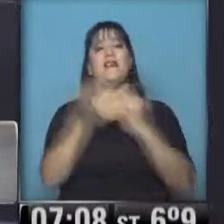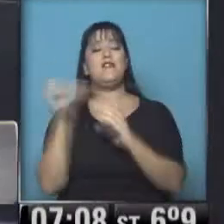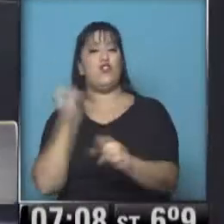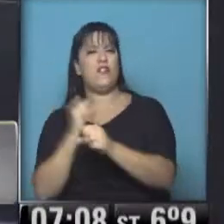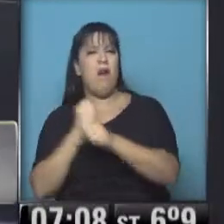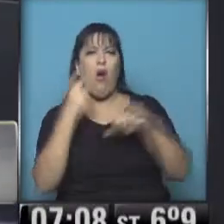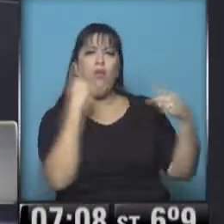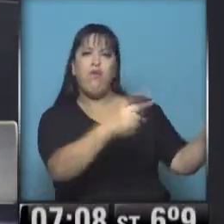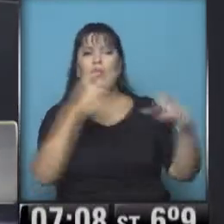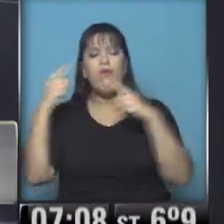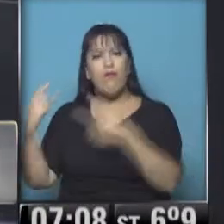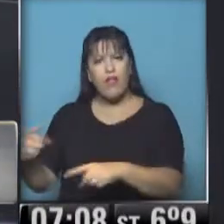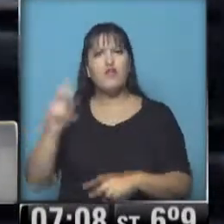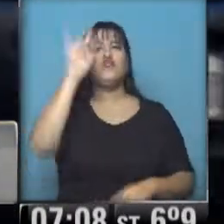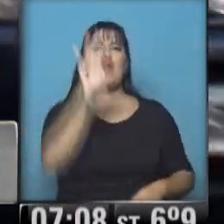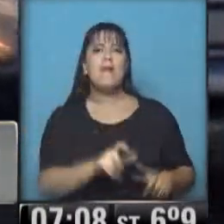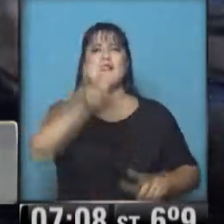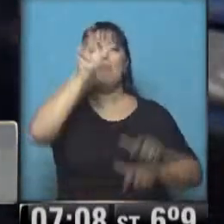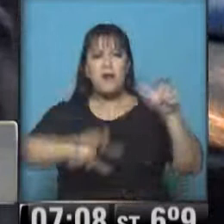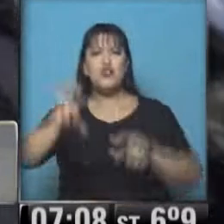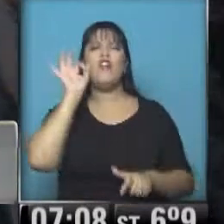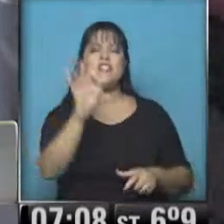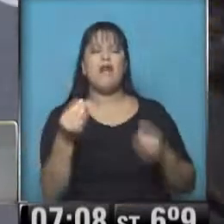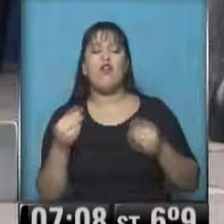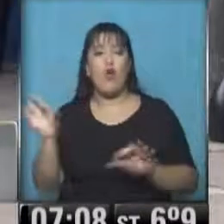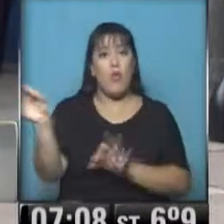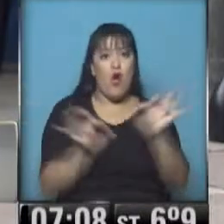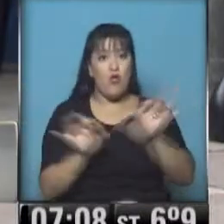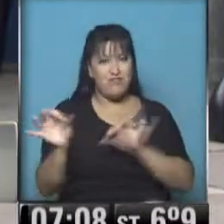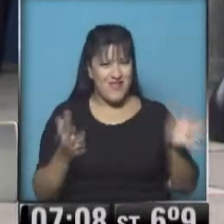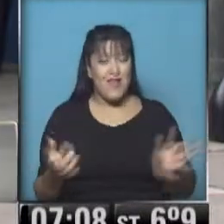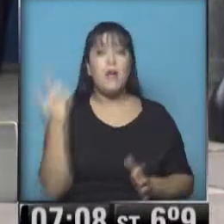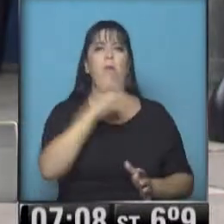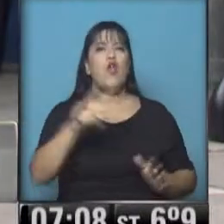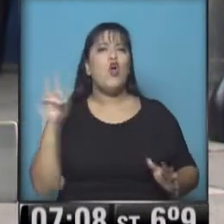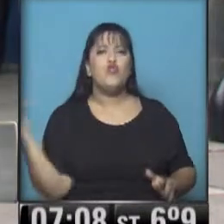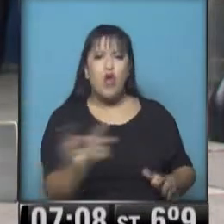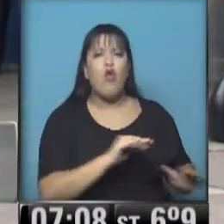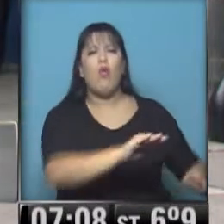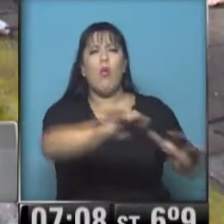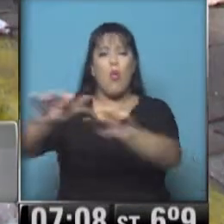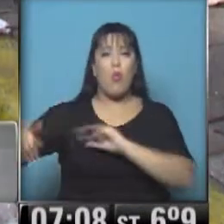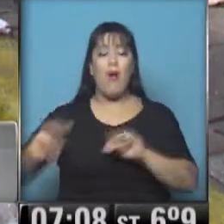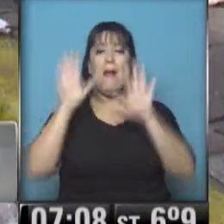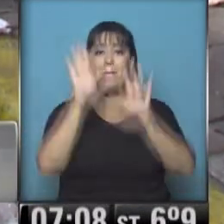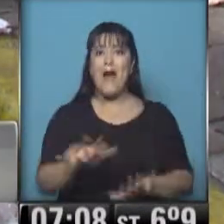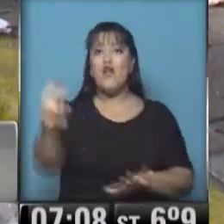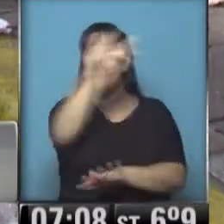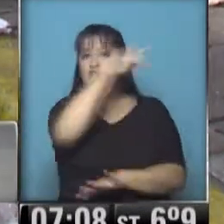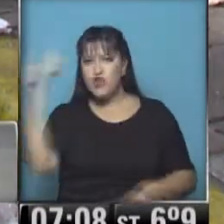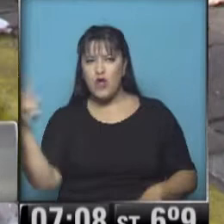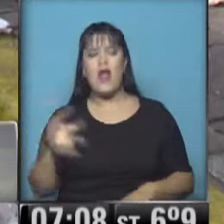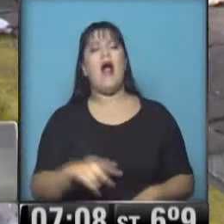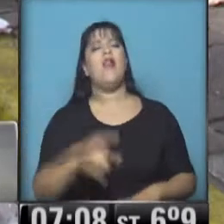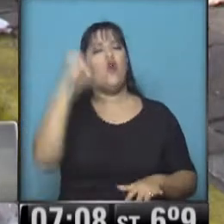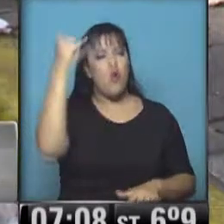grande que solo el ciudadano sabe cómo evaluarlo aunque todos coinciden con que el paro nacional tuvo un alto